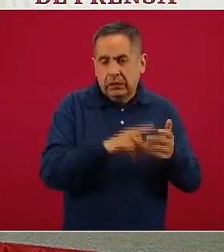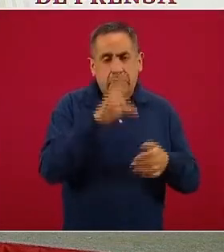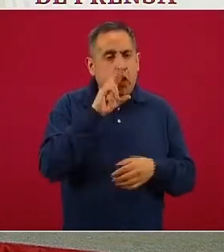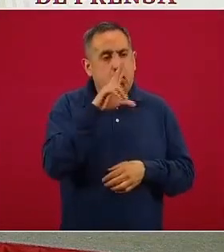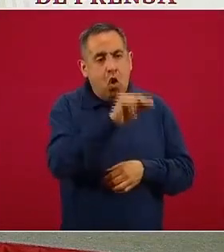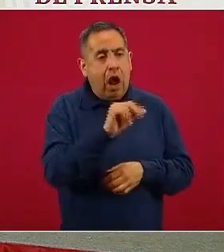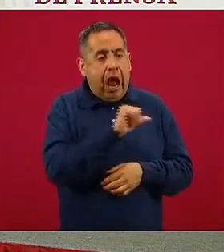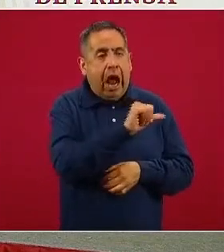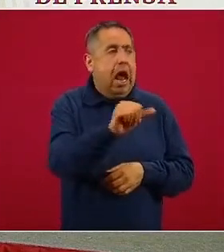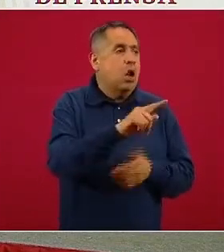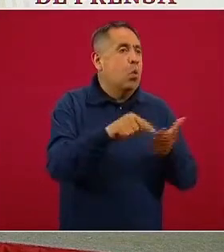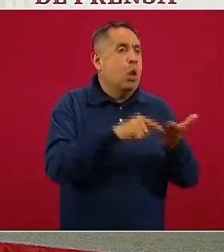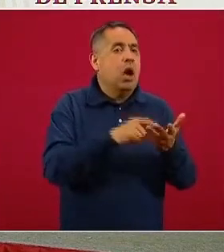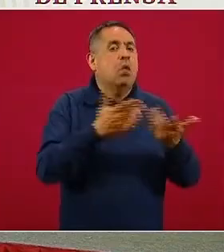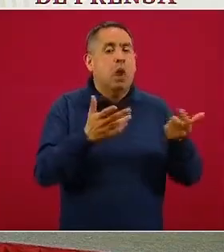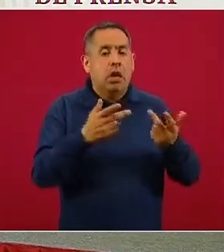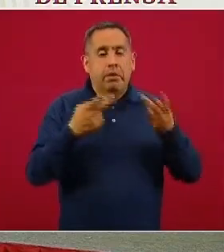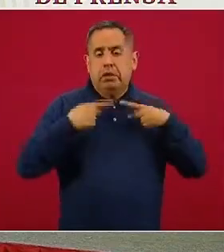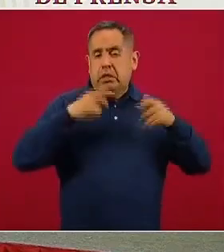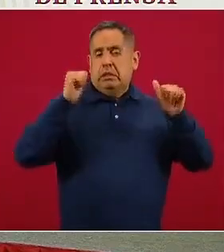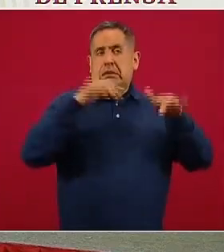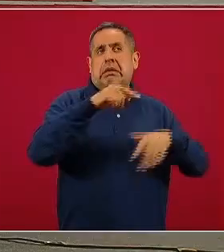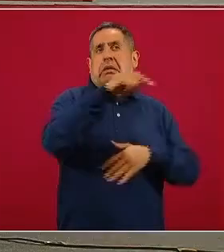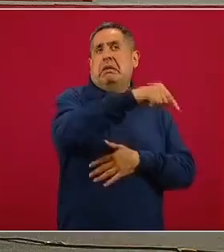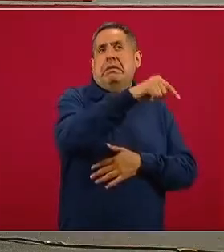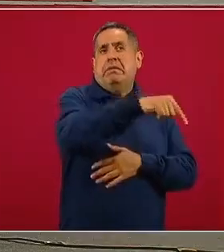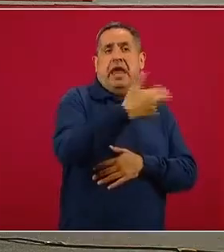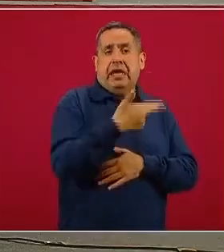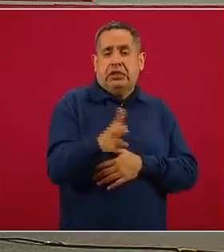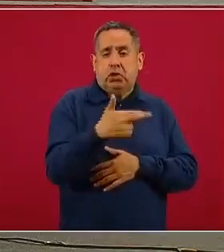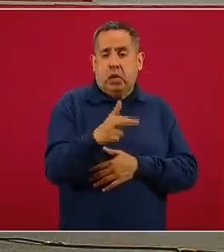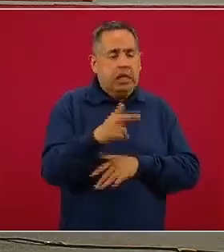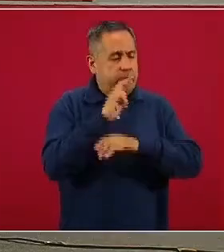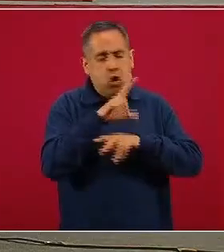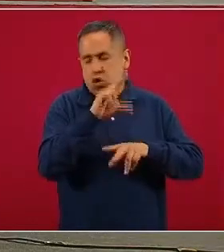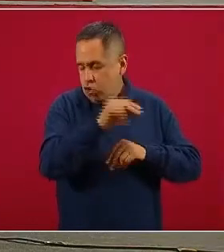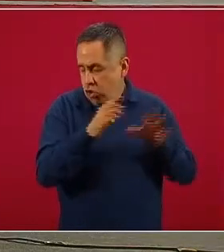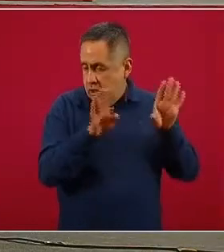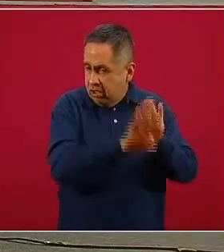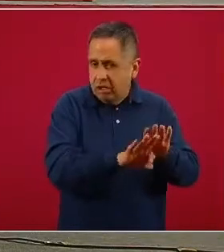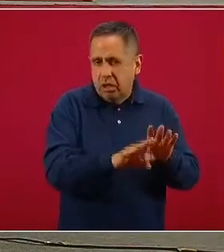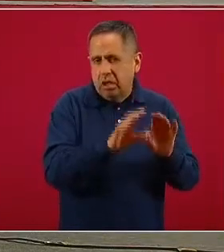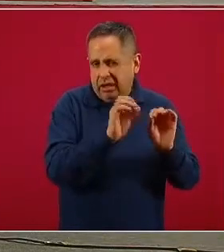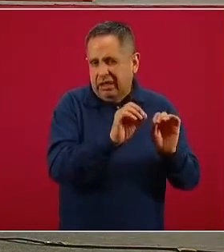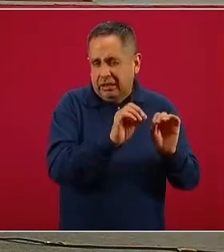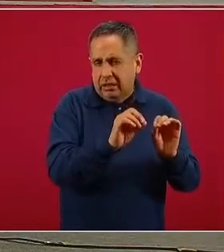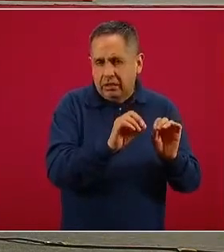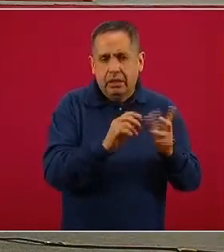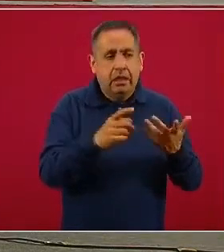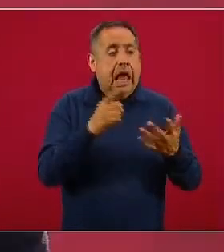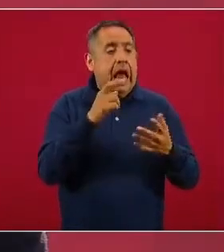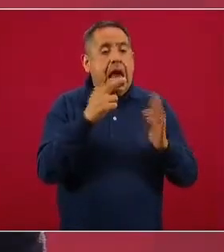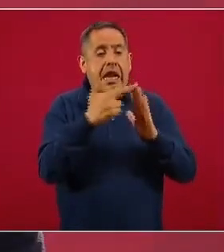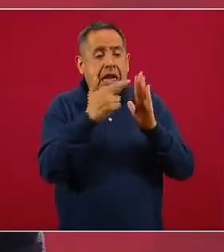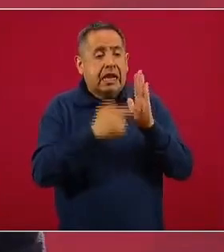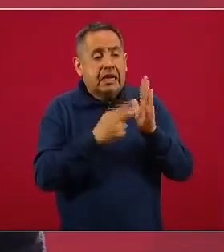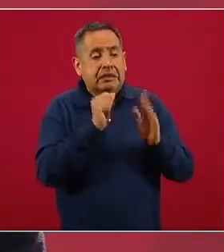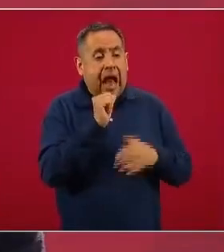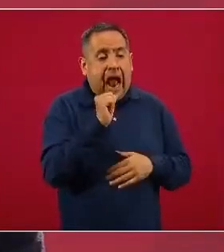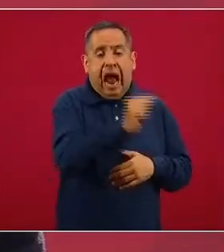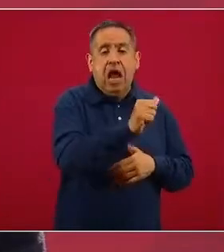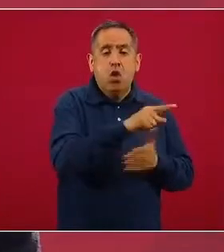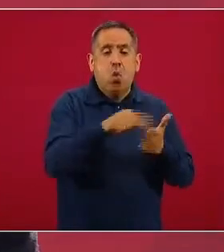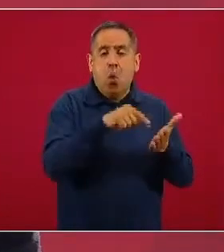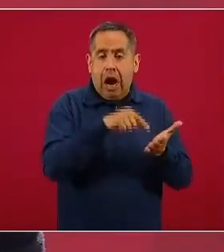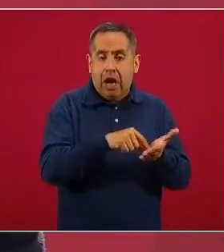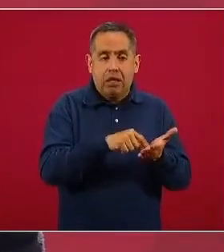son a el aforo que puede haber en un restaurante o similar. Estas restricciones son para que no